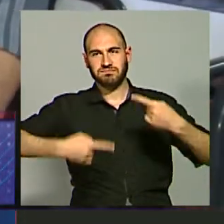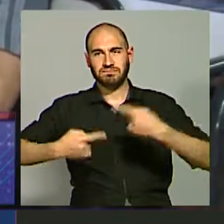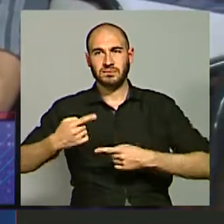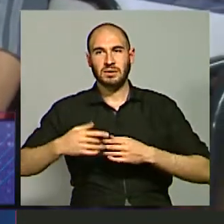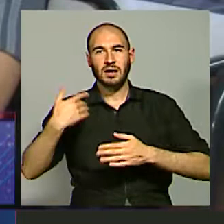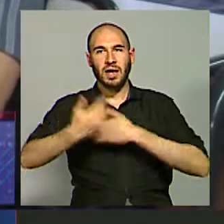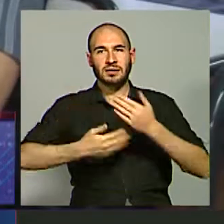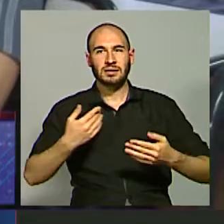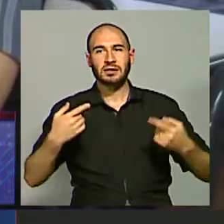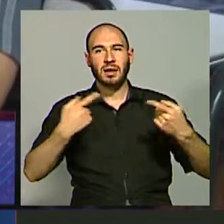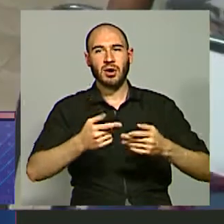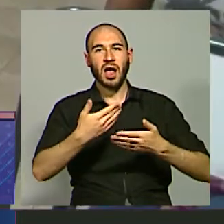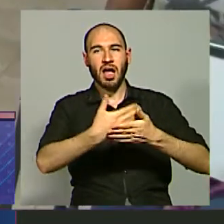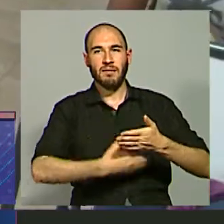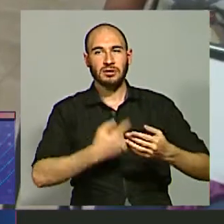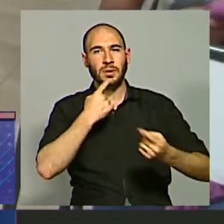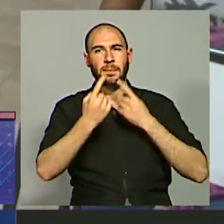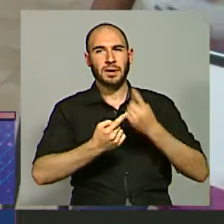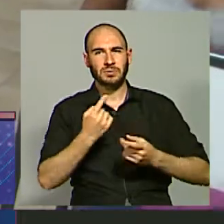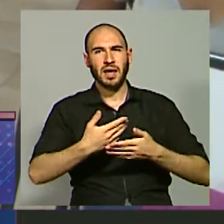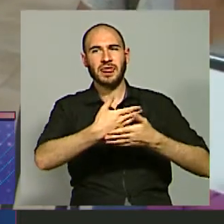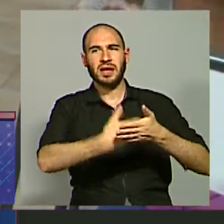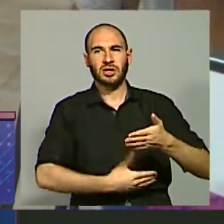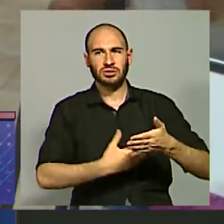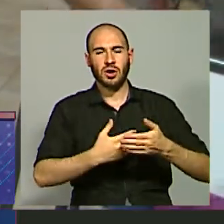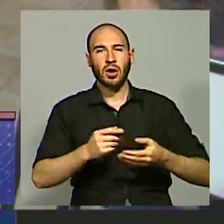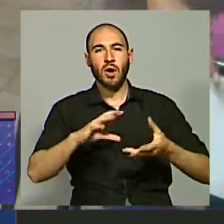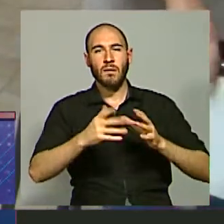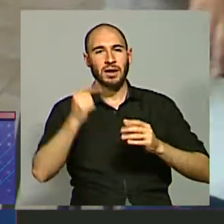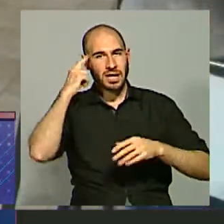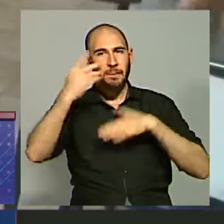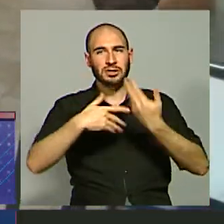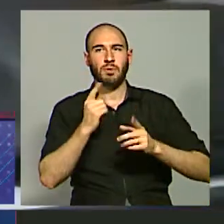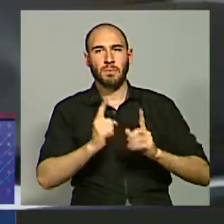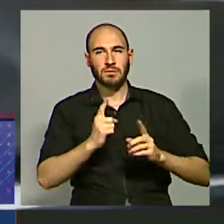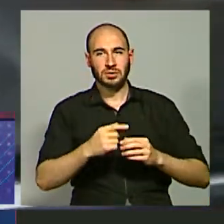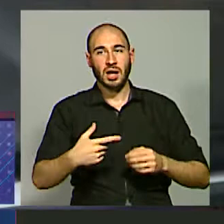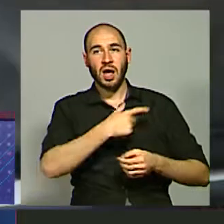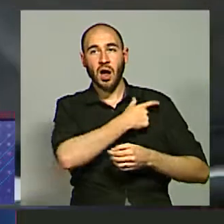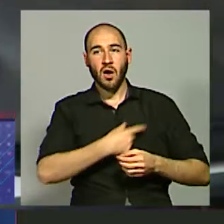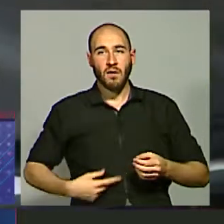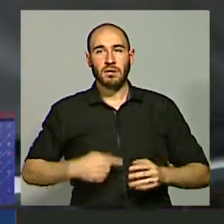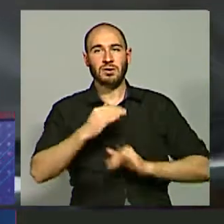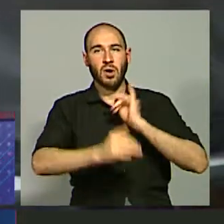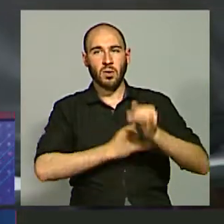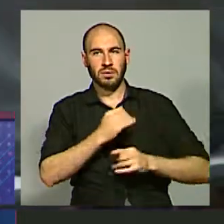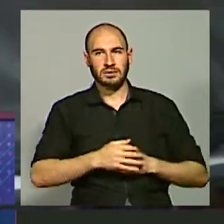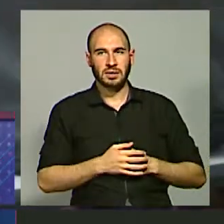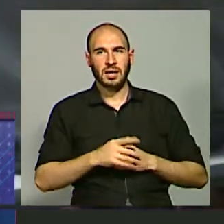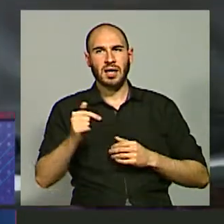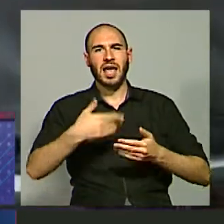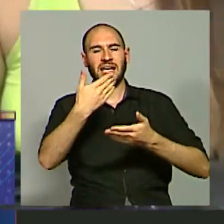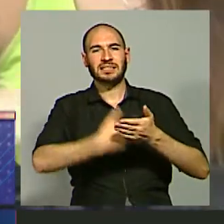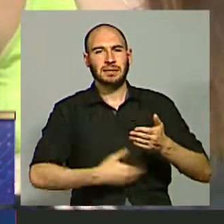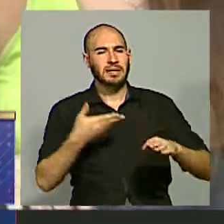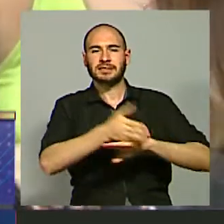Con algunas diferencias se llevó a cabo el operativo de evaluación censal y diagnóstico en formación docente. Desde el gobierno aseguraron que no se trata de un examen